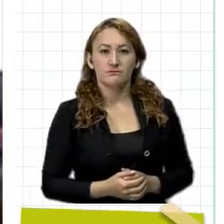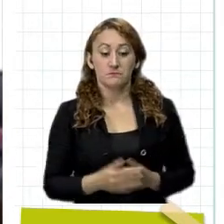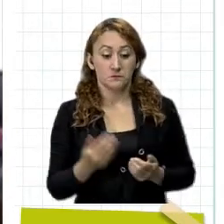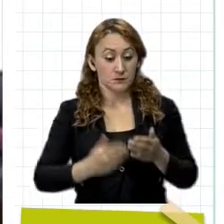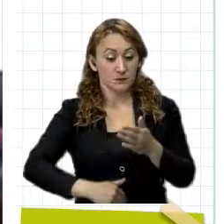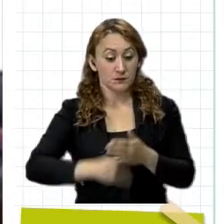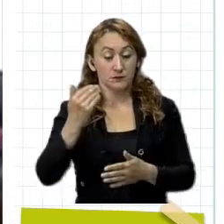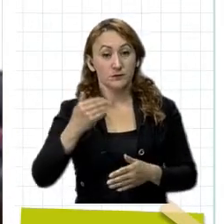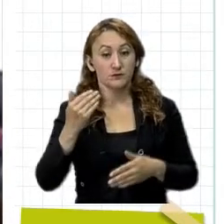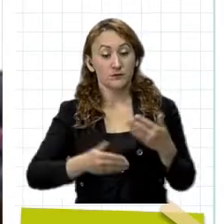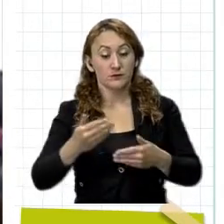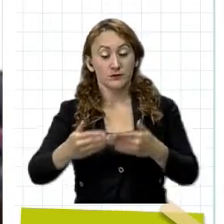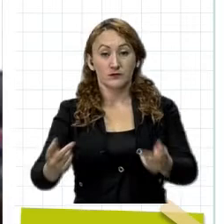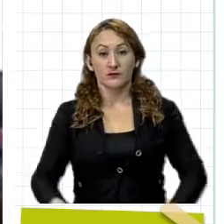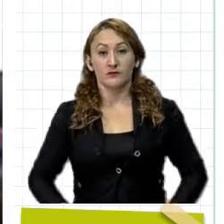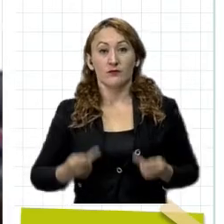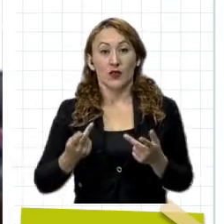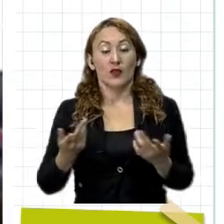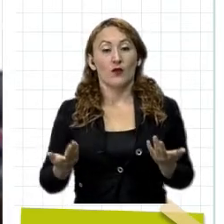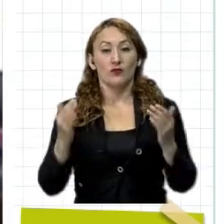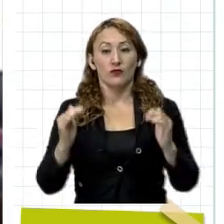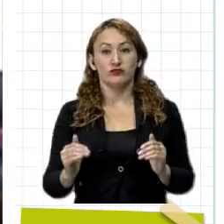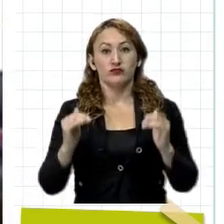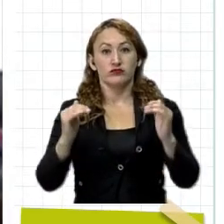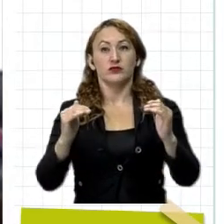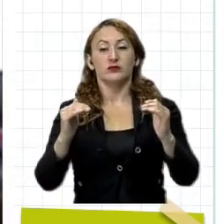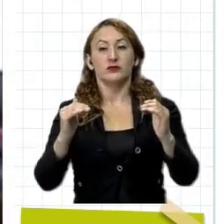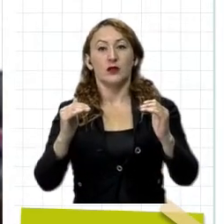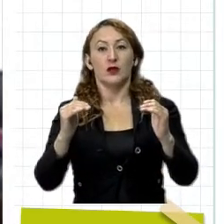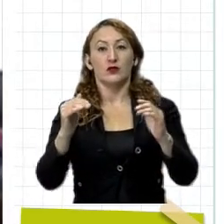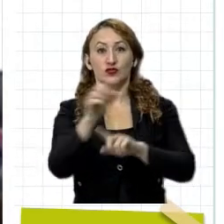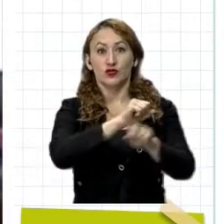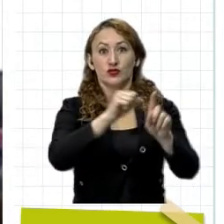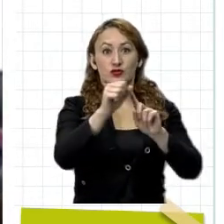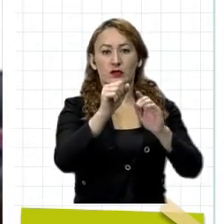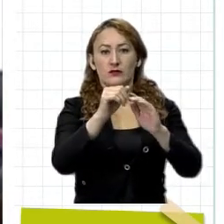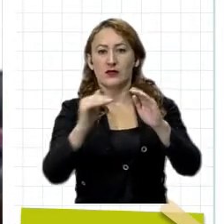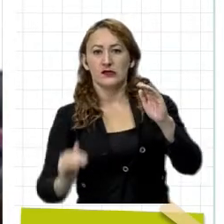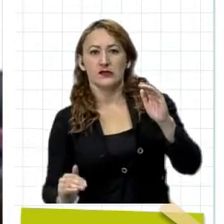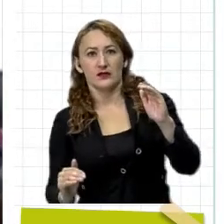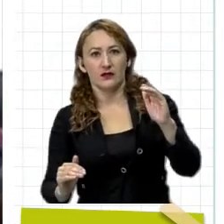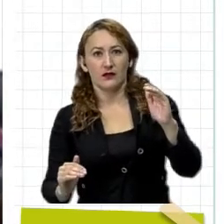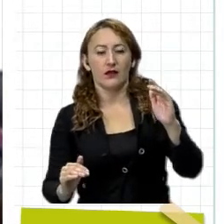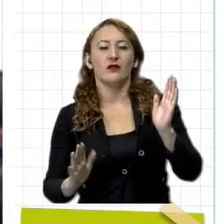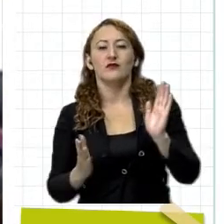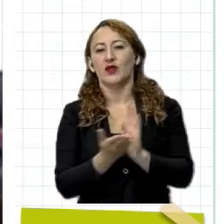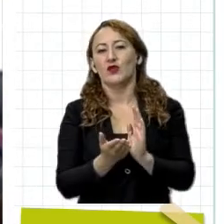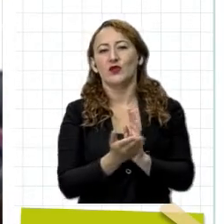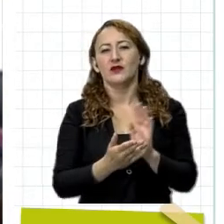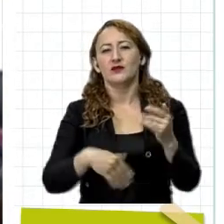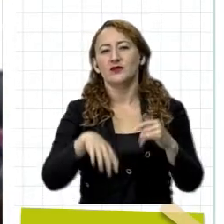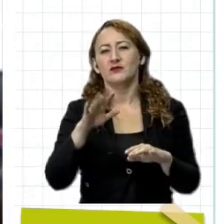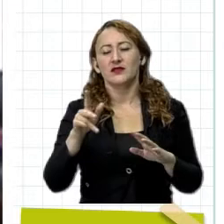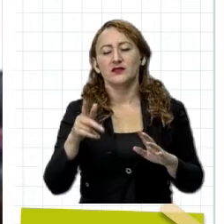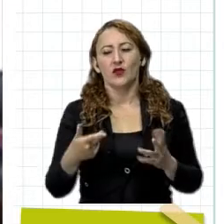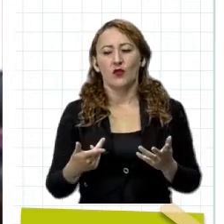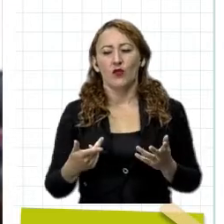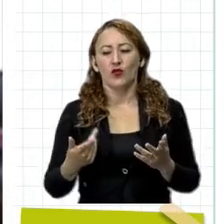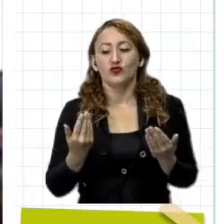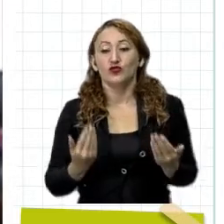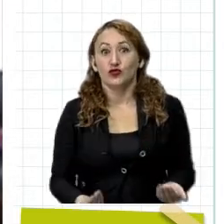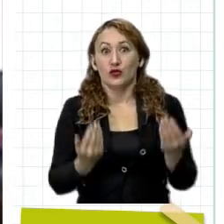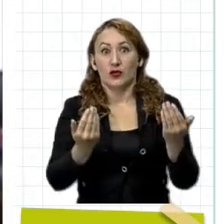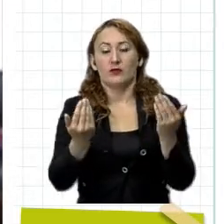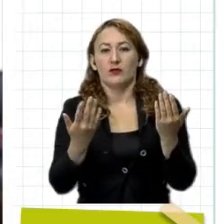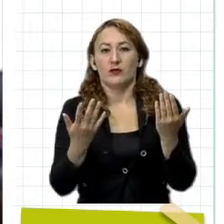la trayectoria de vida en una posición social desfavorable, la educación es frecuentemente considerada como el modo más eficaz de poder